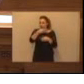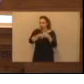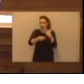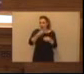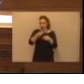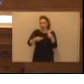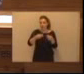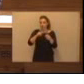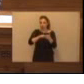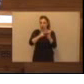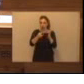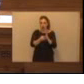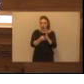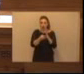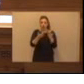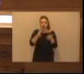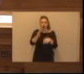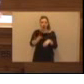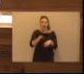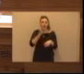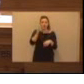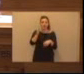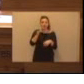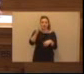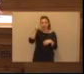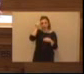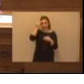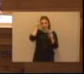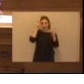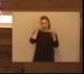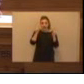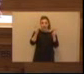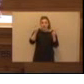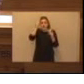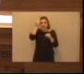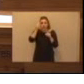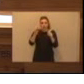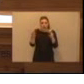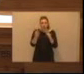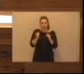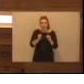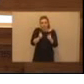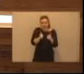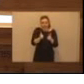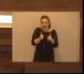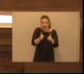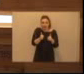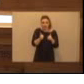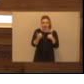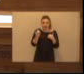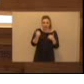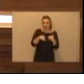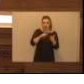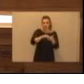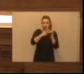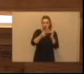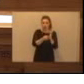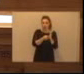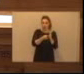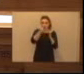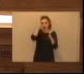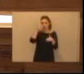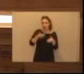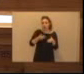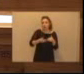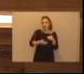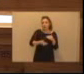proyecto. Y, además, se supone que hay que empezar desde cero el proyecto, con la dilatación en el tiempo,